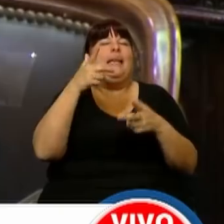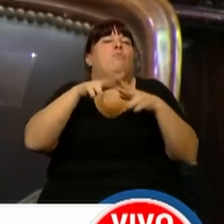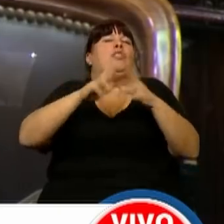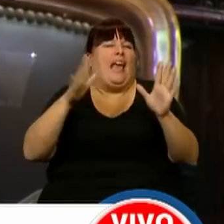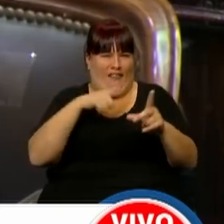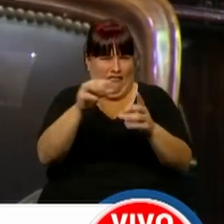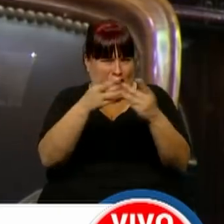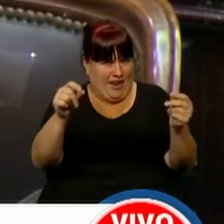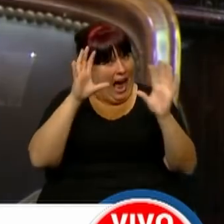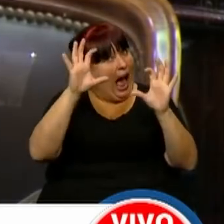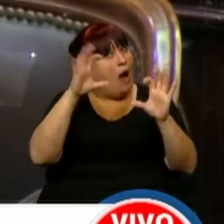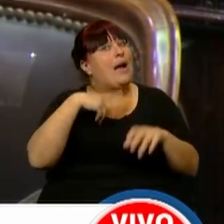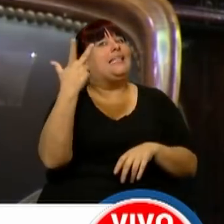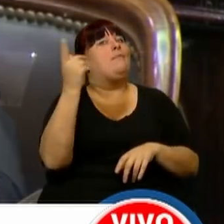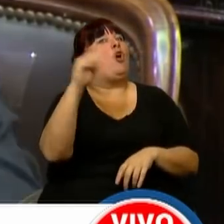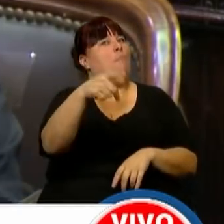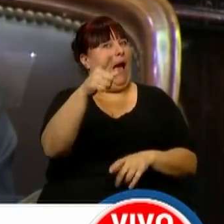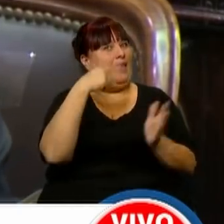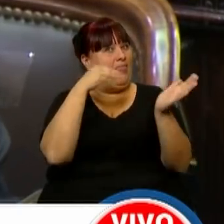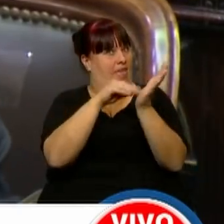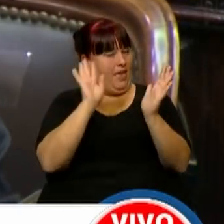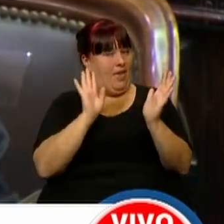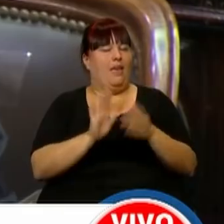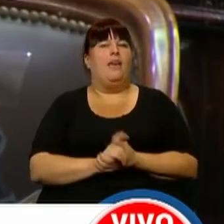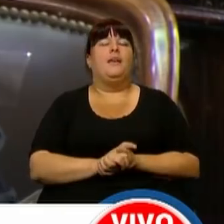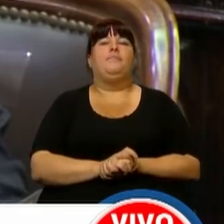técnico. Ya termino, recuerde que tengo 3 minutos más de lo que figura acá.